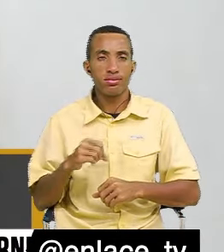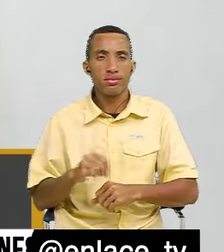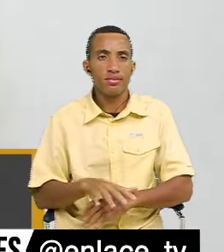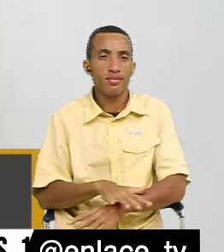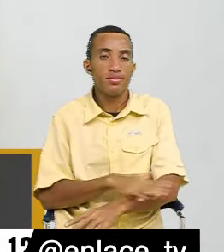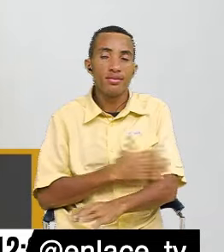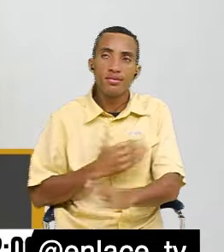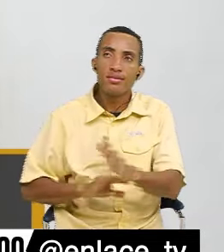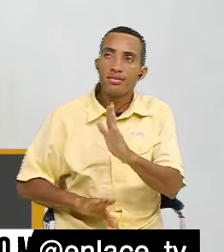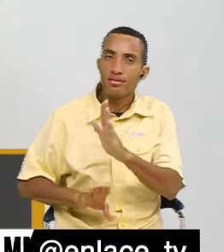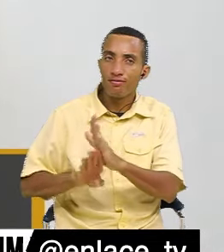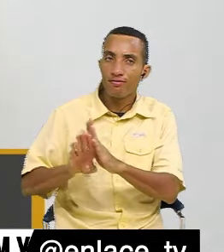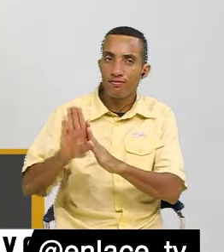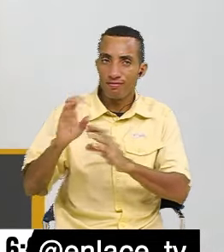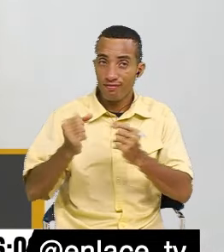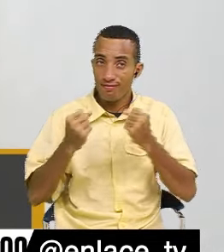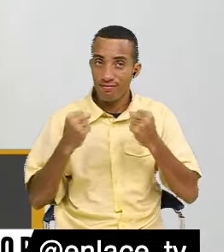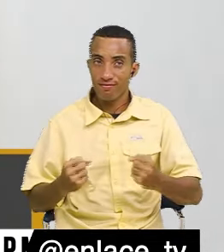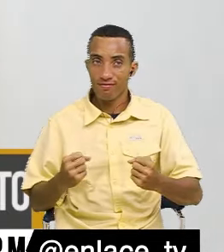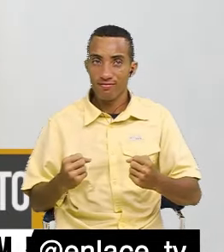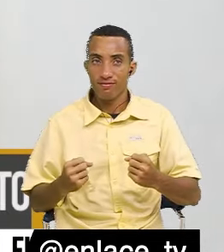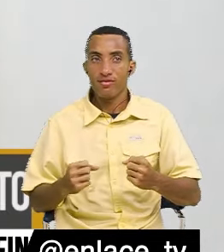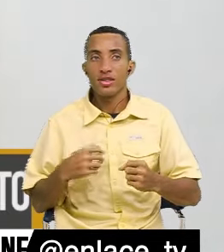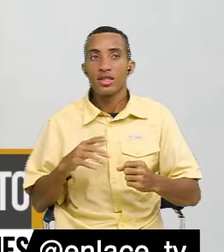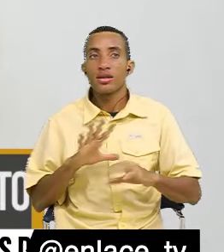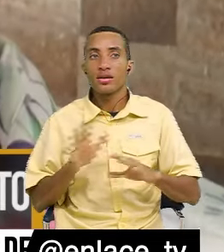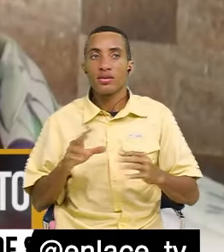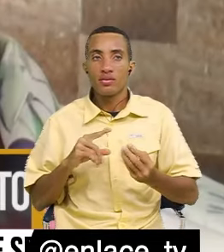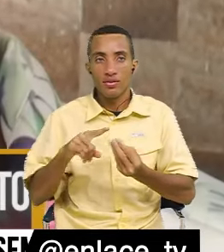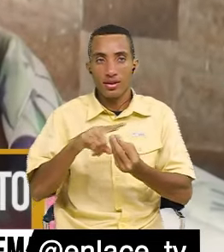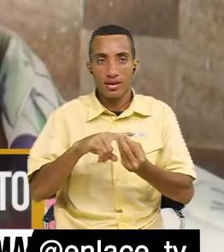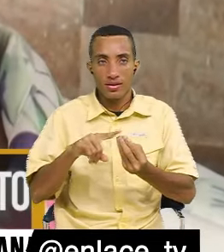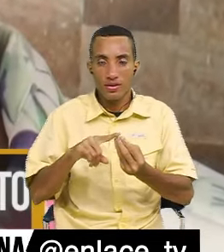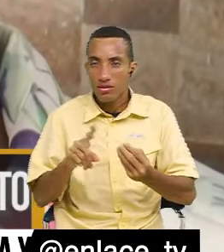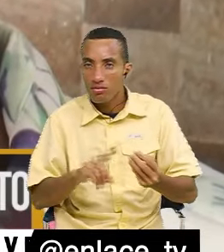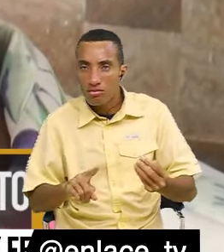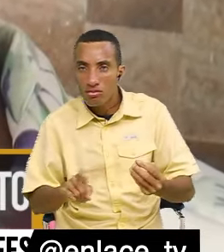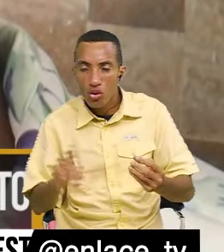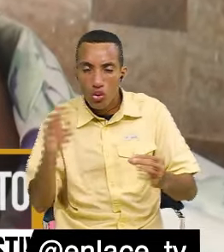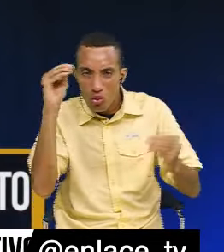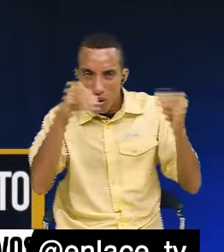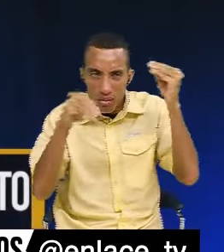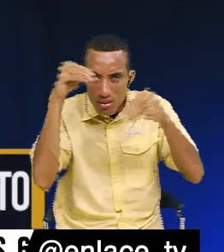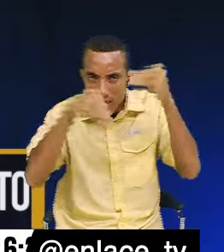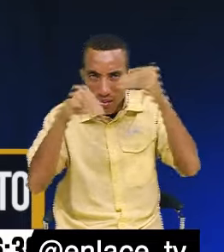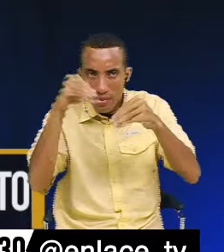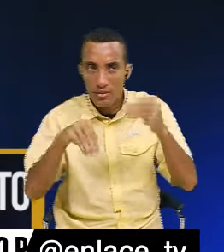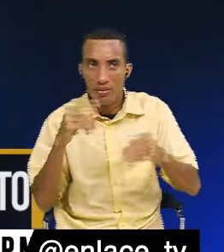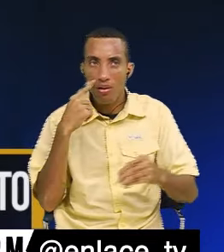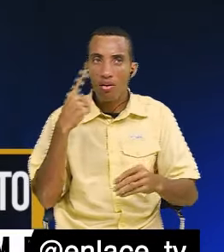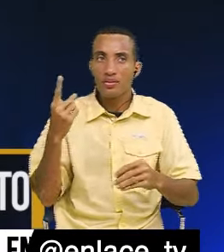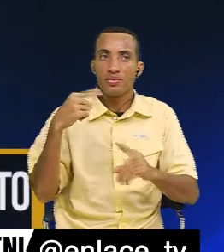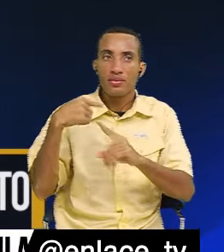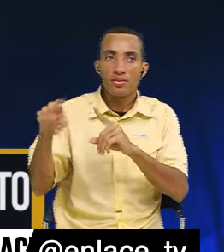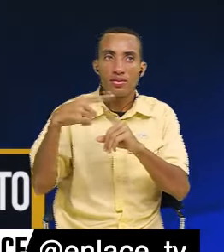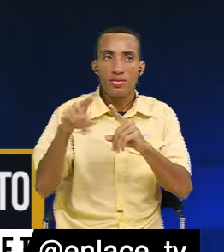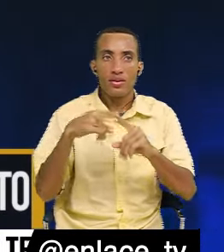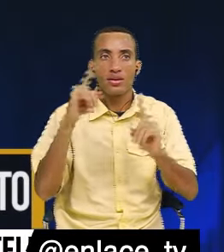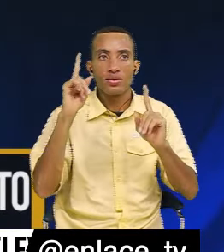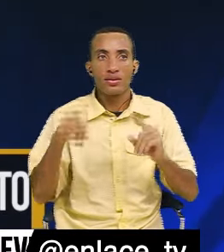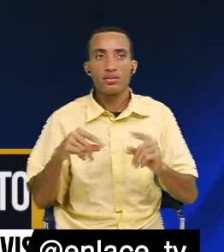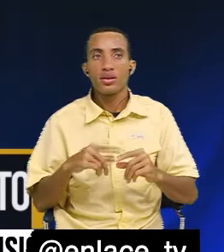crecer y fortalecerme en mi parte gráfica. Cada año ha empleado un concepto diferente. Cada afiche incluye